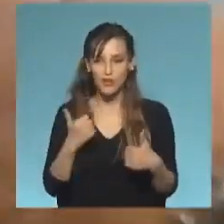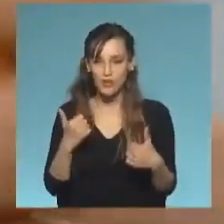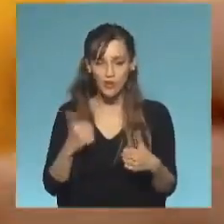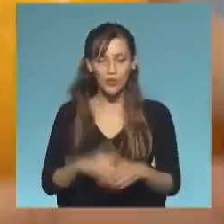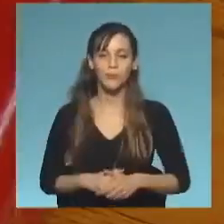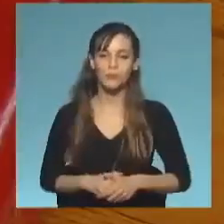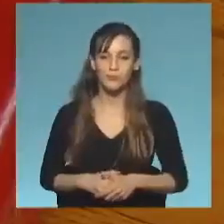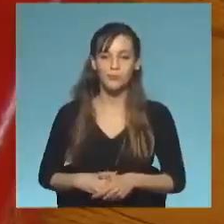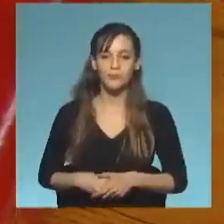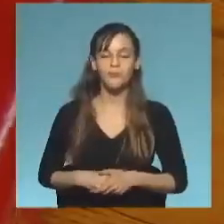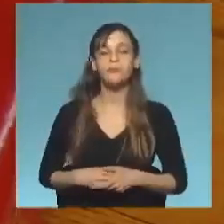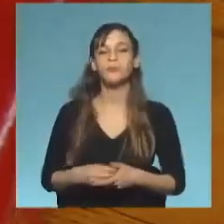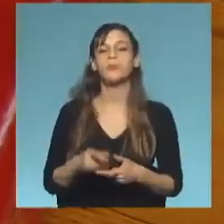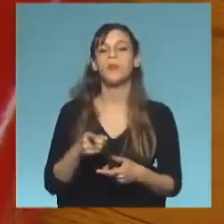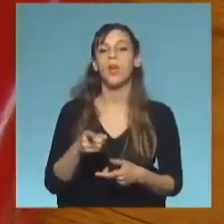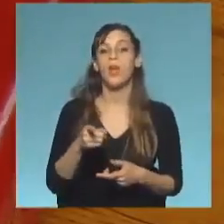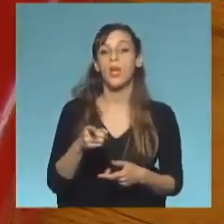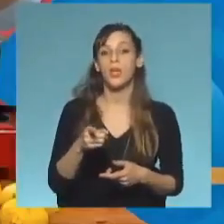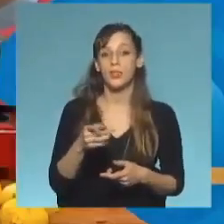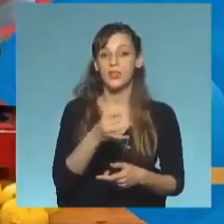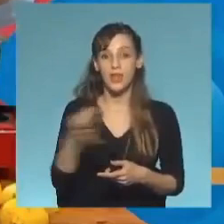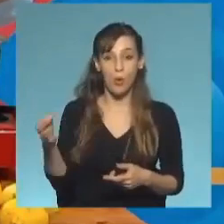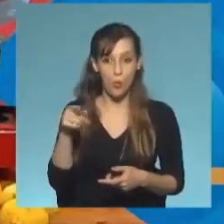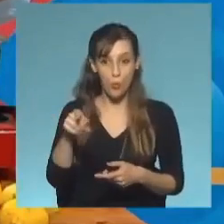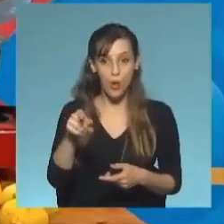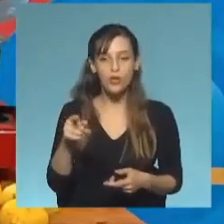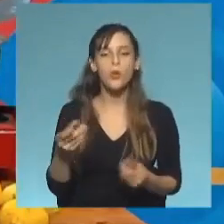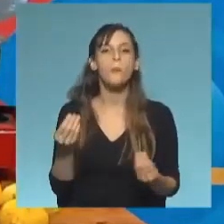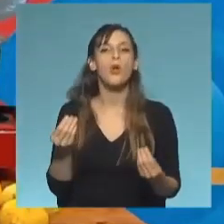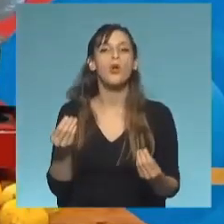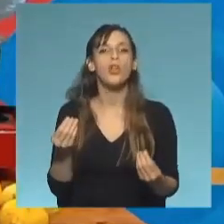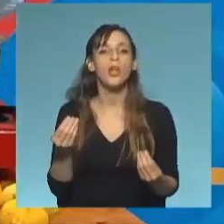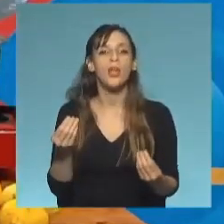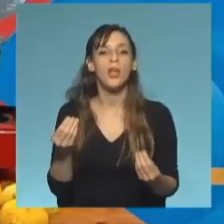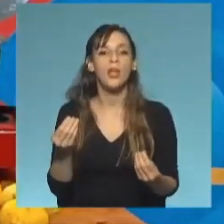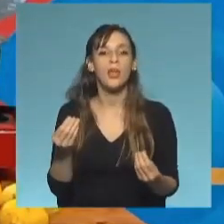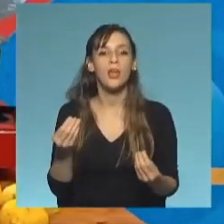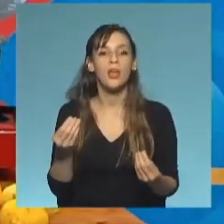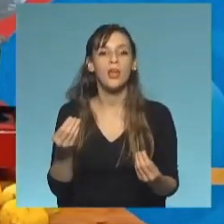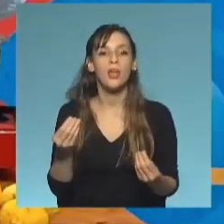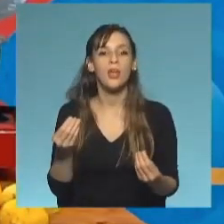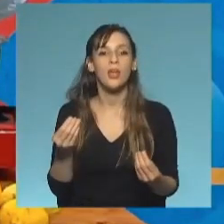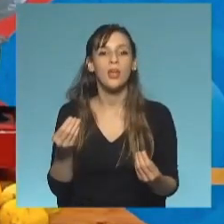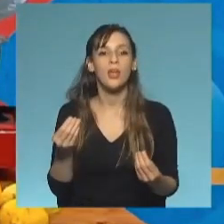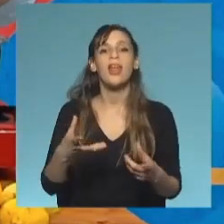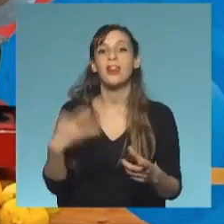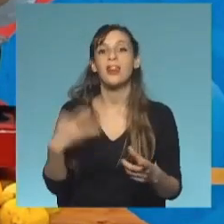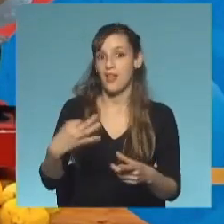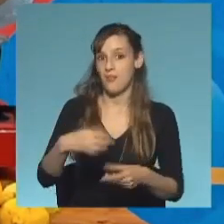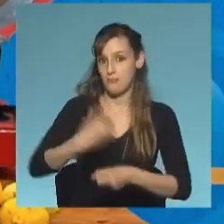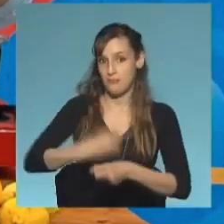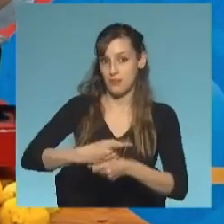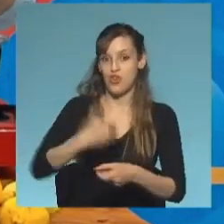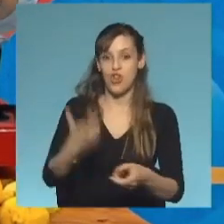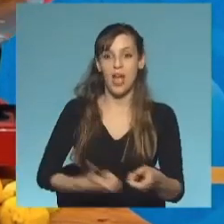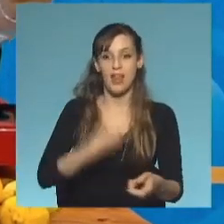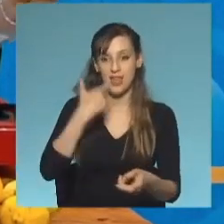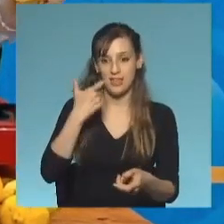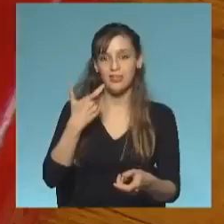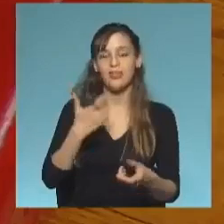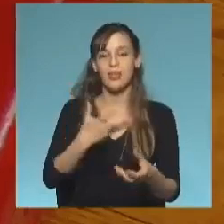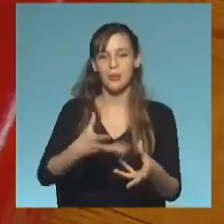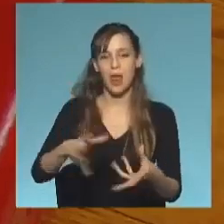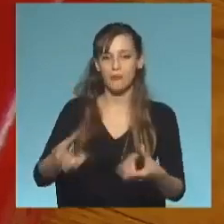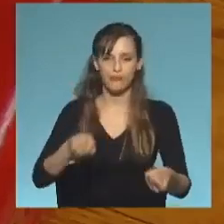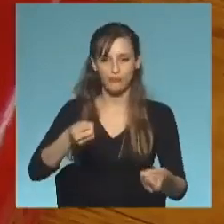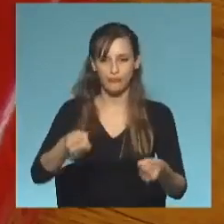Mirá. ¿Sabes que para activarla? Está muy bien lo que estás haciendo porque para activar todas las especias hay que calentarlas. Hay que calentarlas, exactamente.